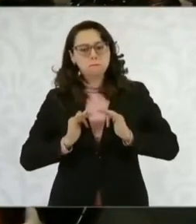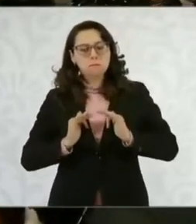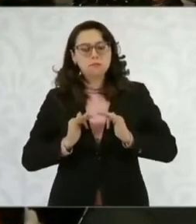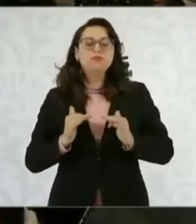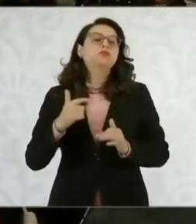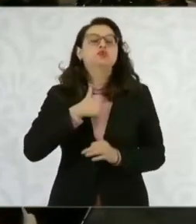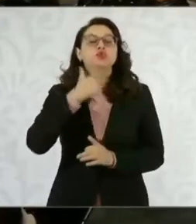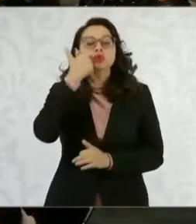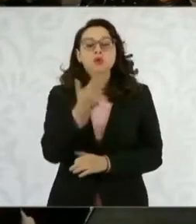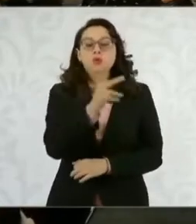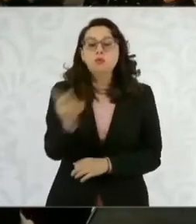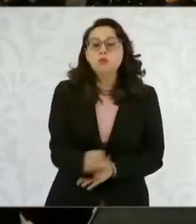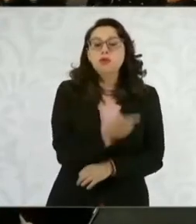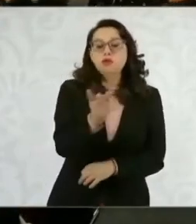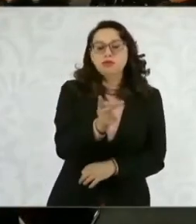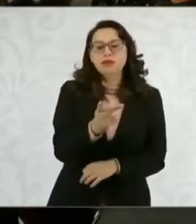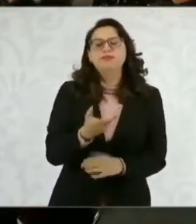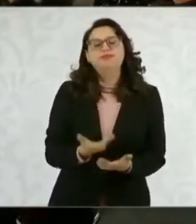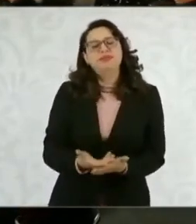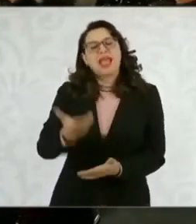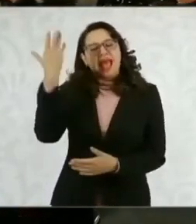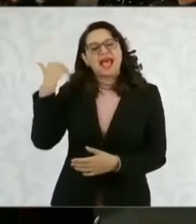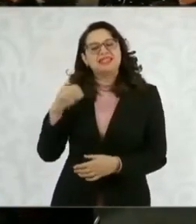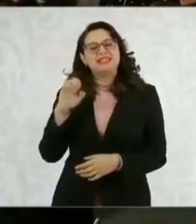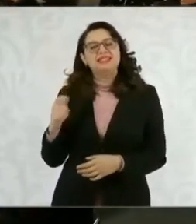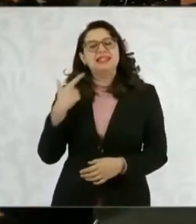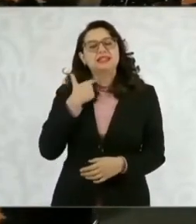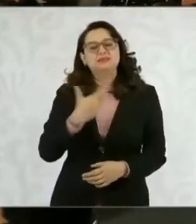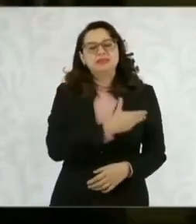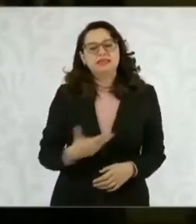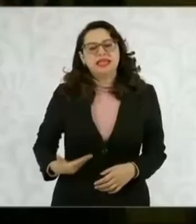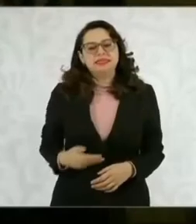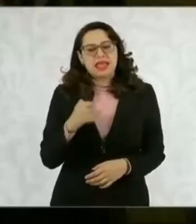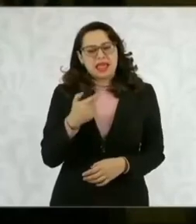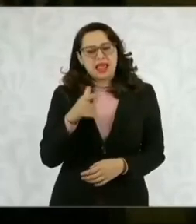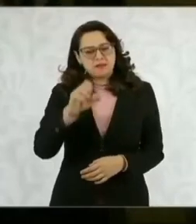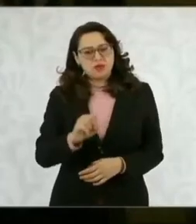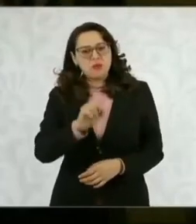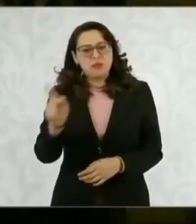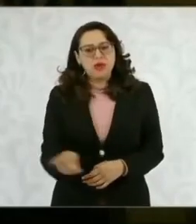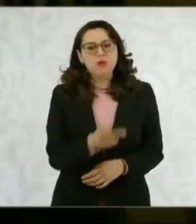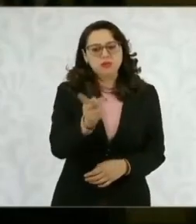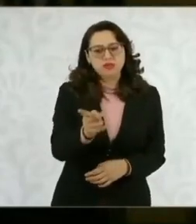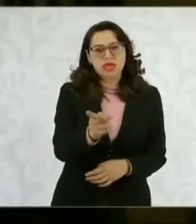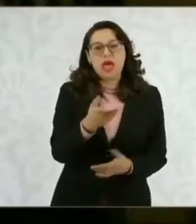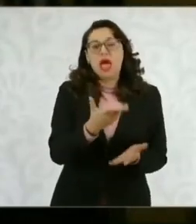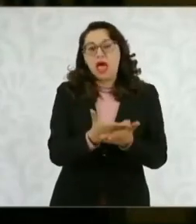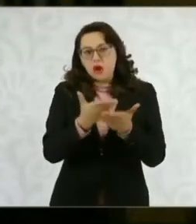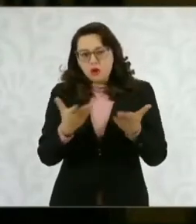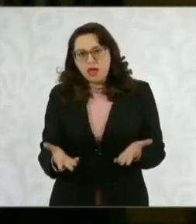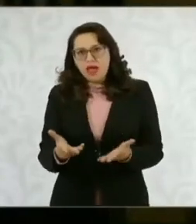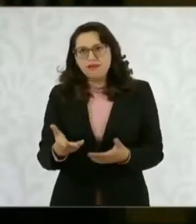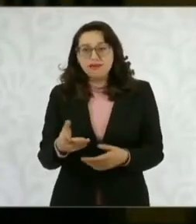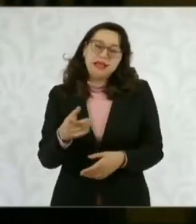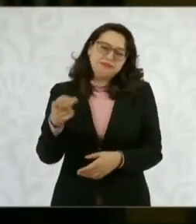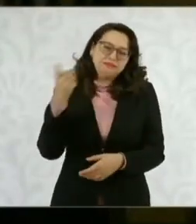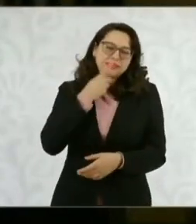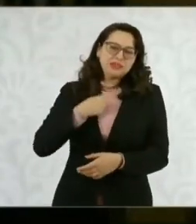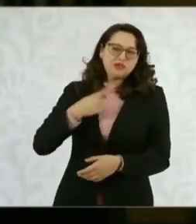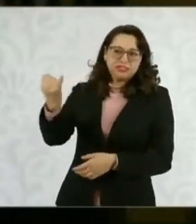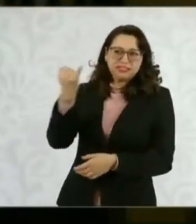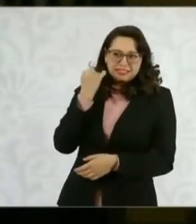yo quiero preguntarle, se lo pregunté en su momento al expresidente Andrés Manuel López Obrador y me dijo que sí. Ahora yo le quiero preguntar a usted